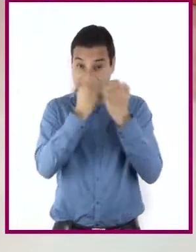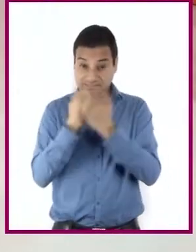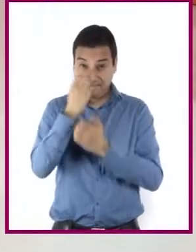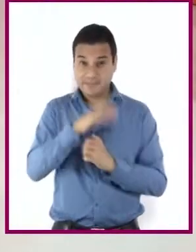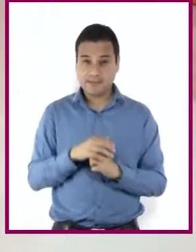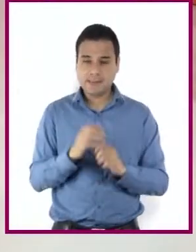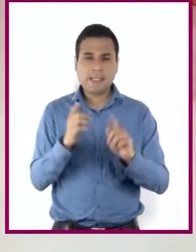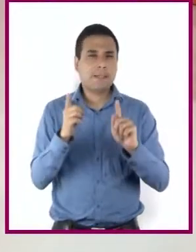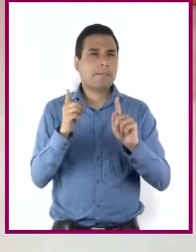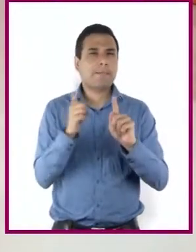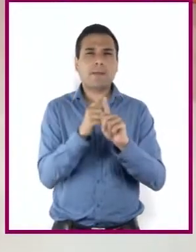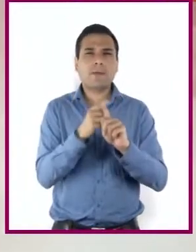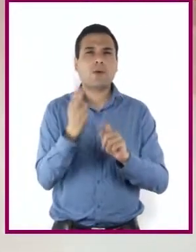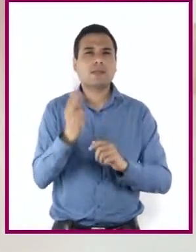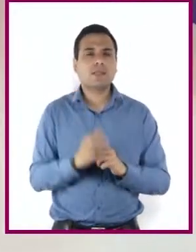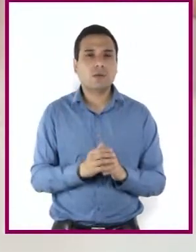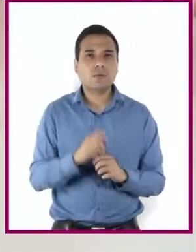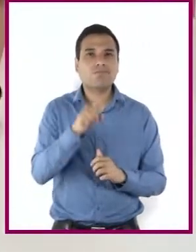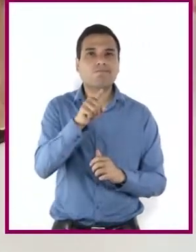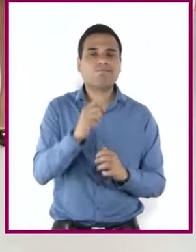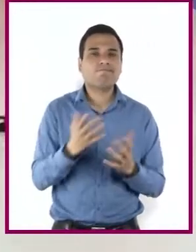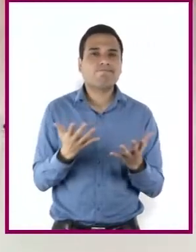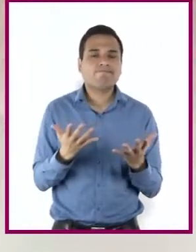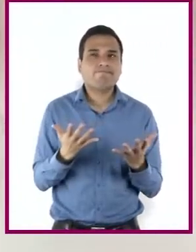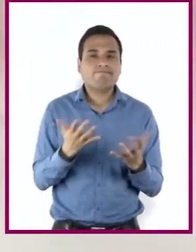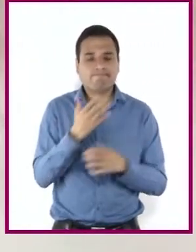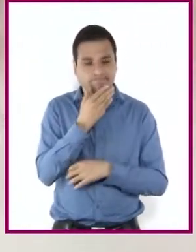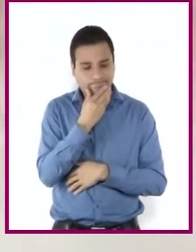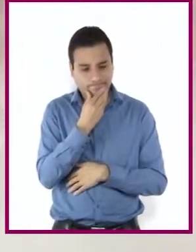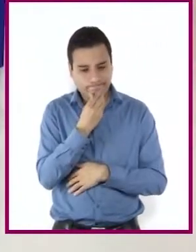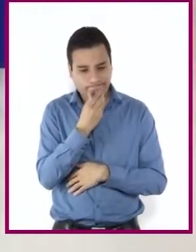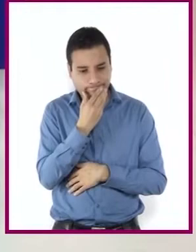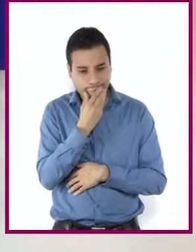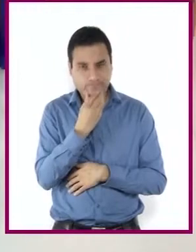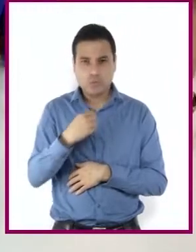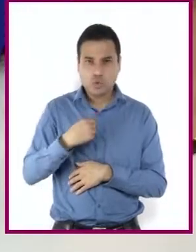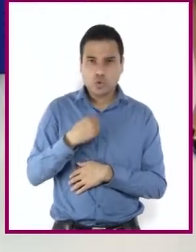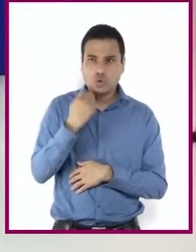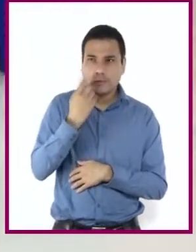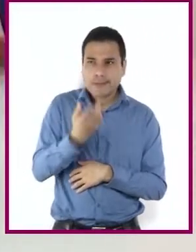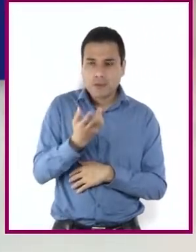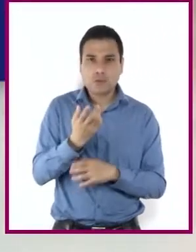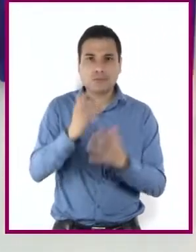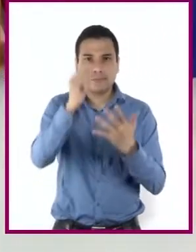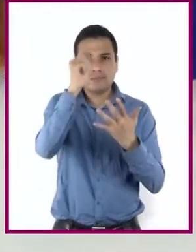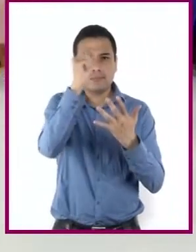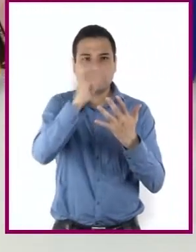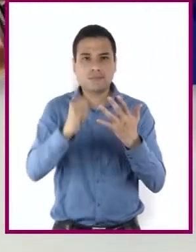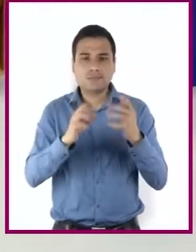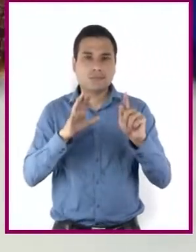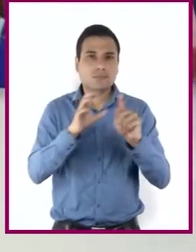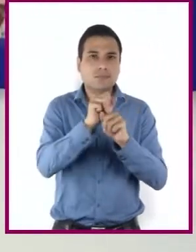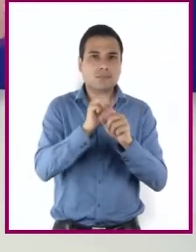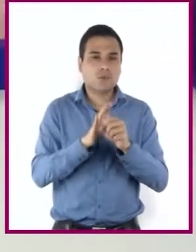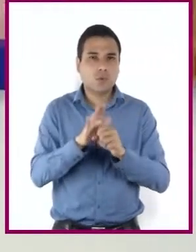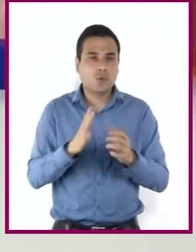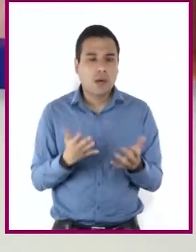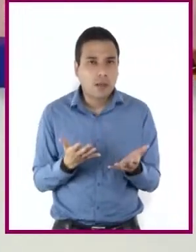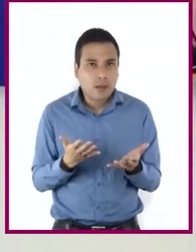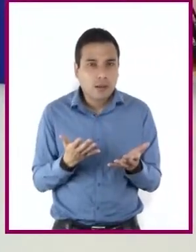primero es definir cuáles son los contenidos y procesos que se espera que haya adquirido y realizado durante su